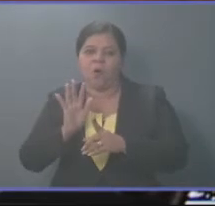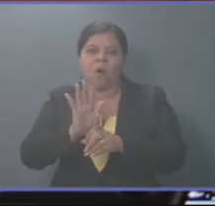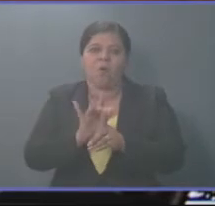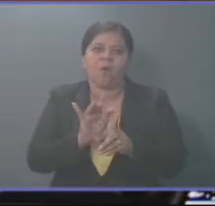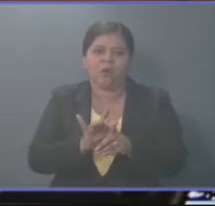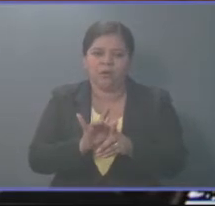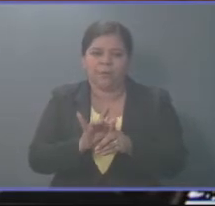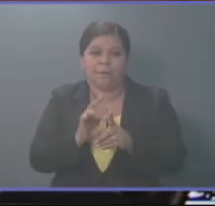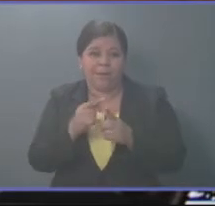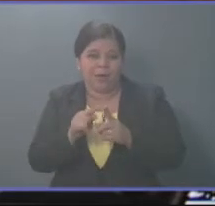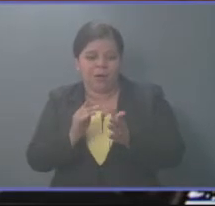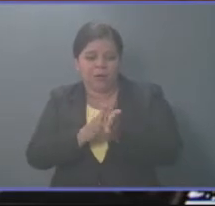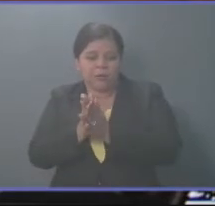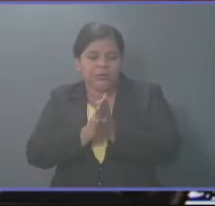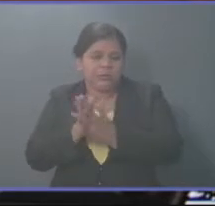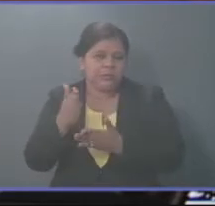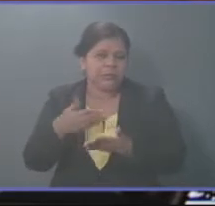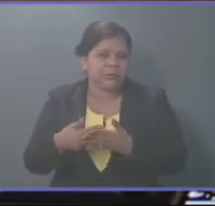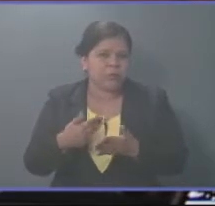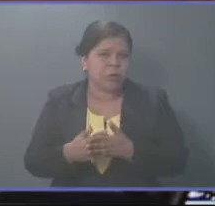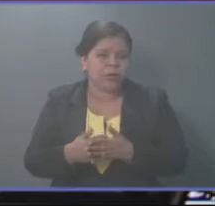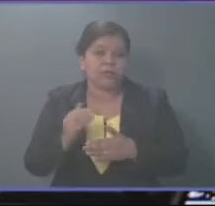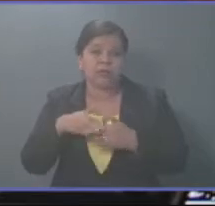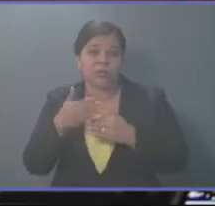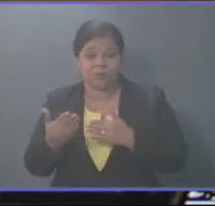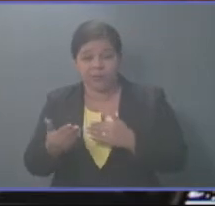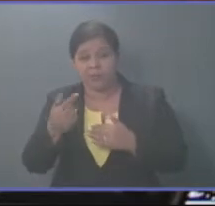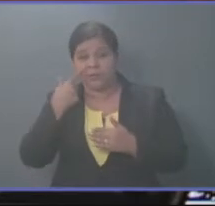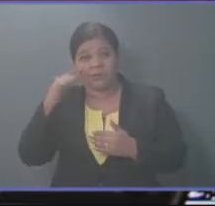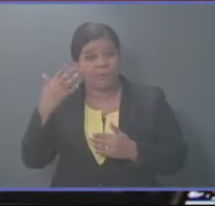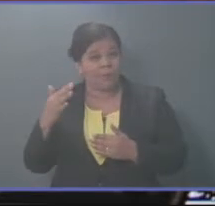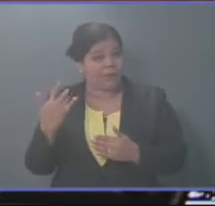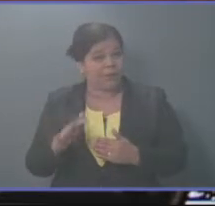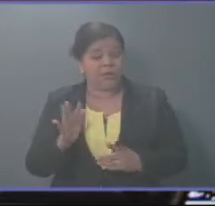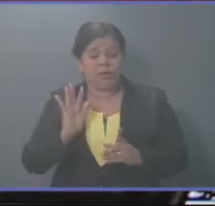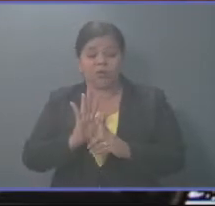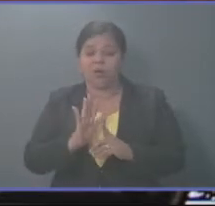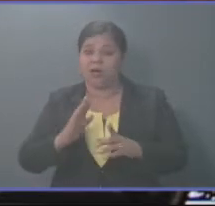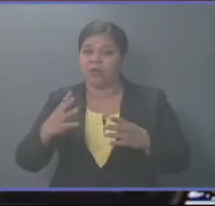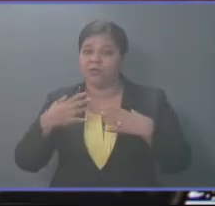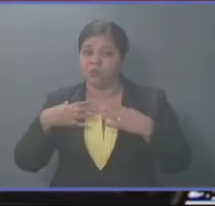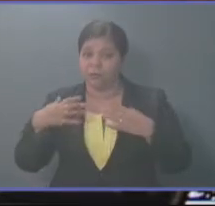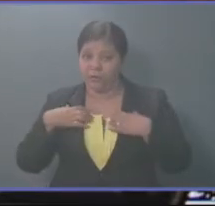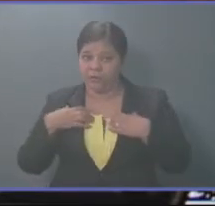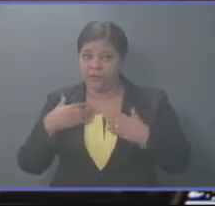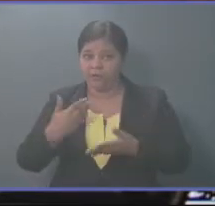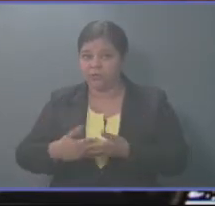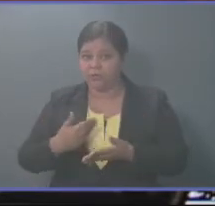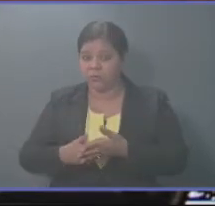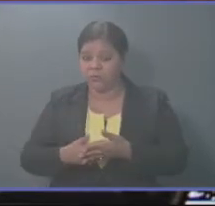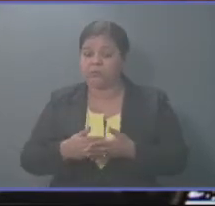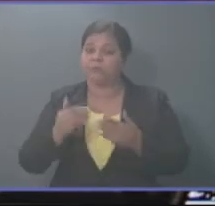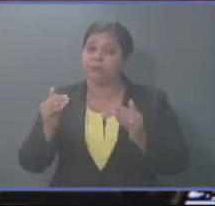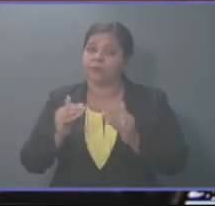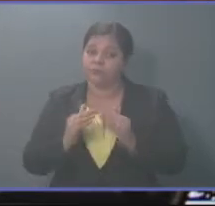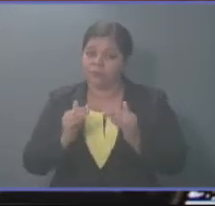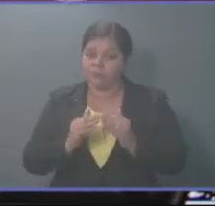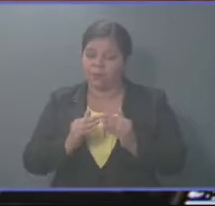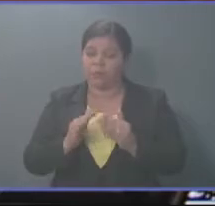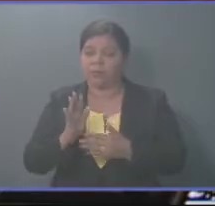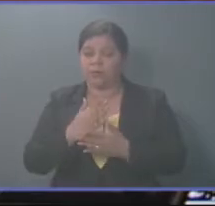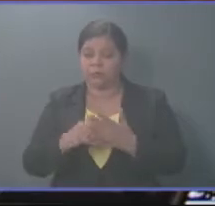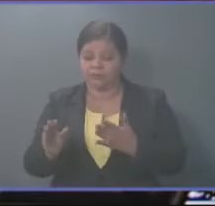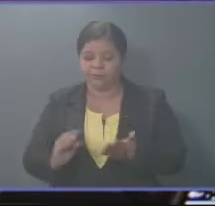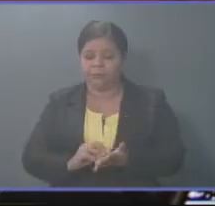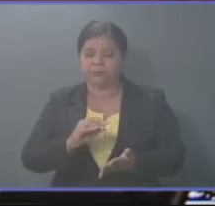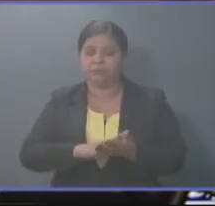significado sexual, produce una lesión o riesgo a su indemnidad sexual, bien jurídico relacionado